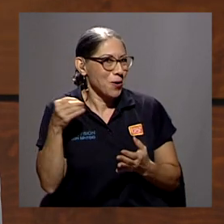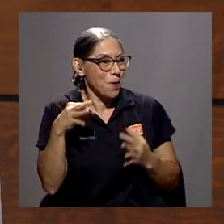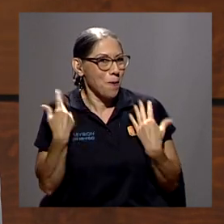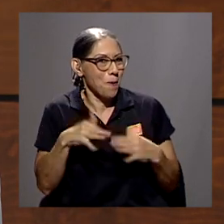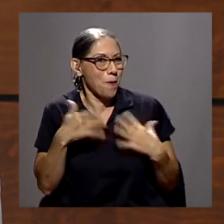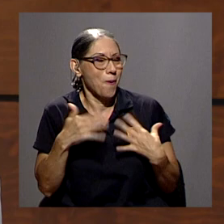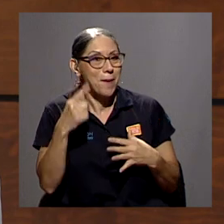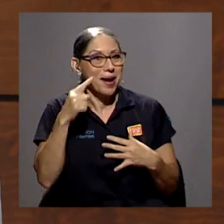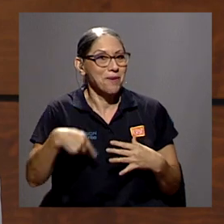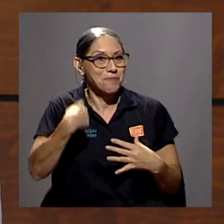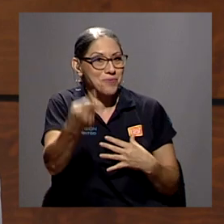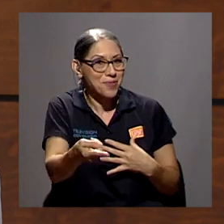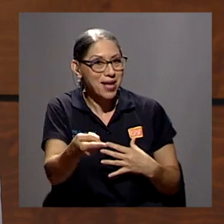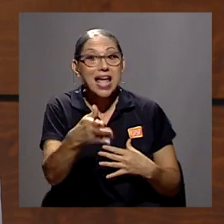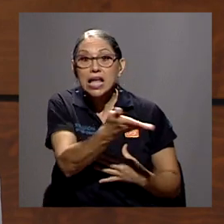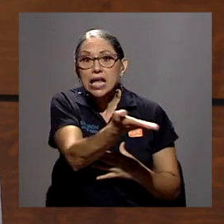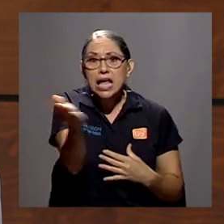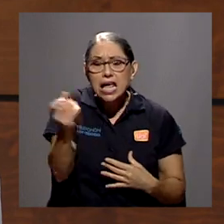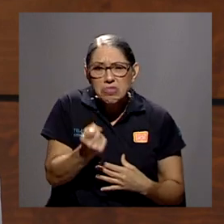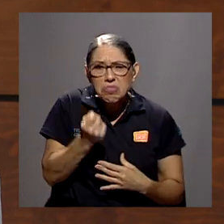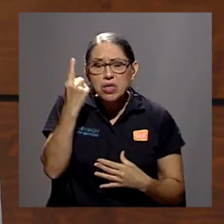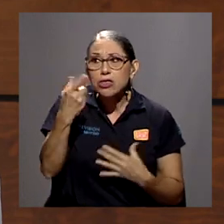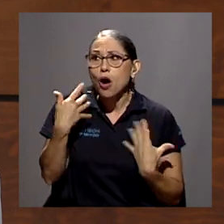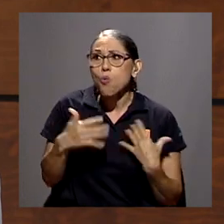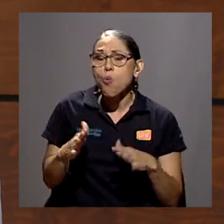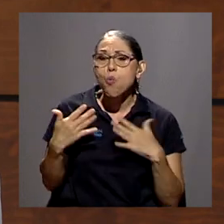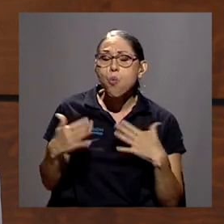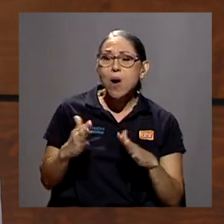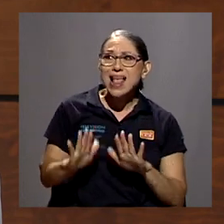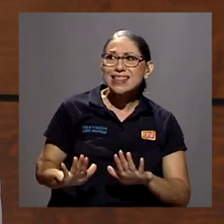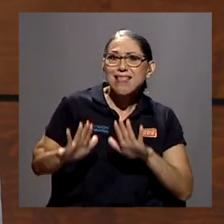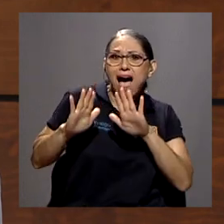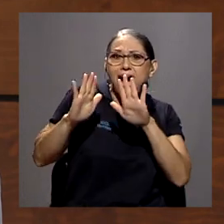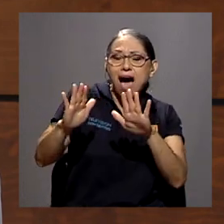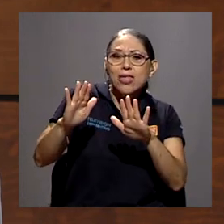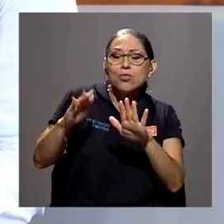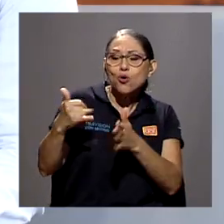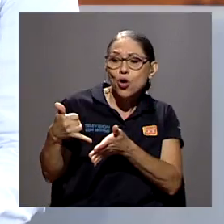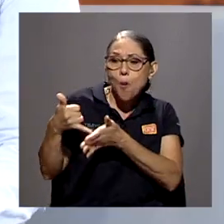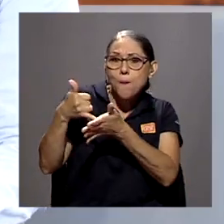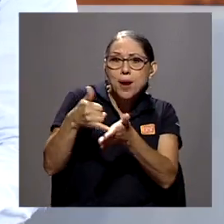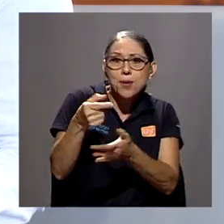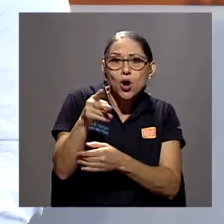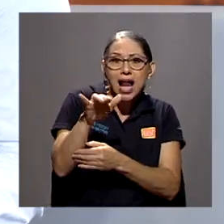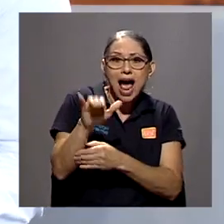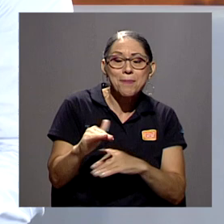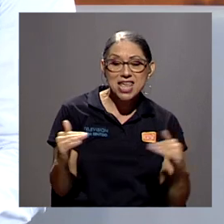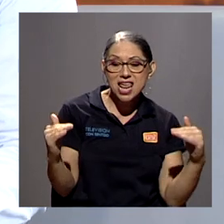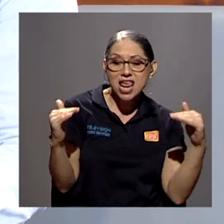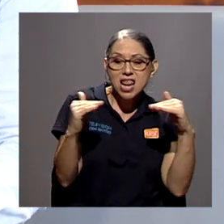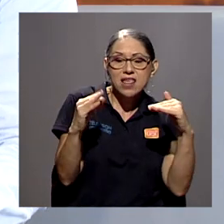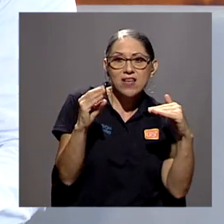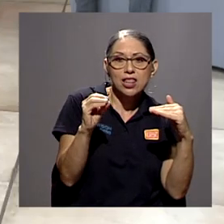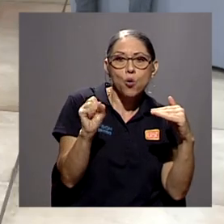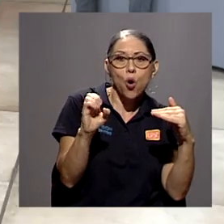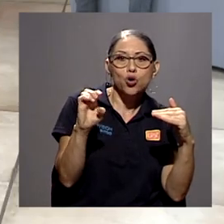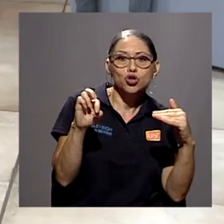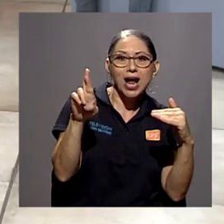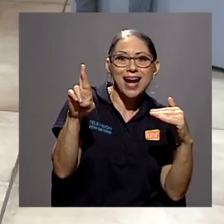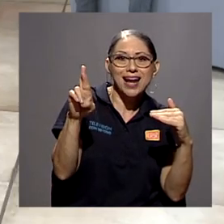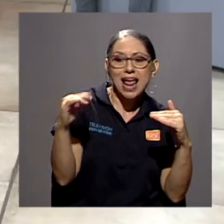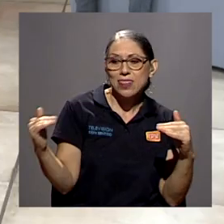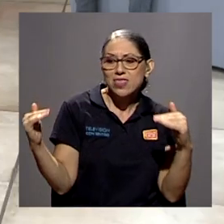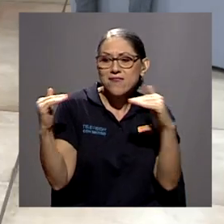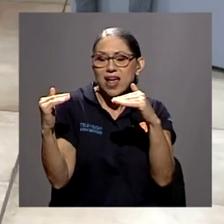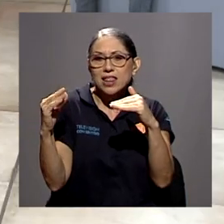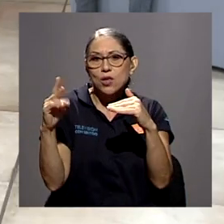para que la gente entienda la magnitud de un grammy verdad porque está al nivel de un oscar está el nivel de un nobel a ese nivel de